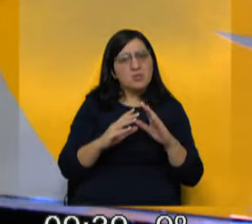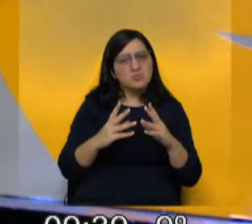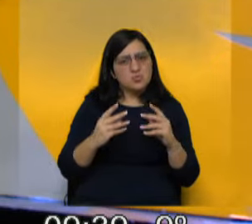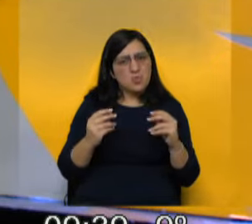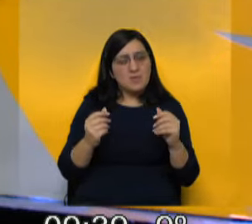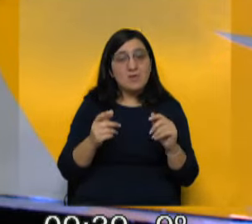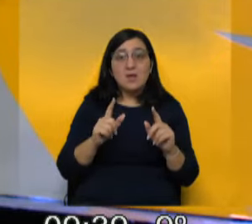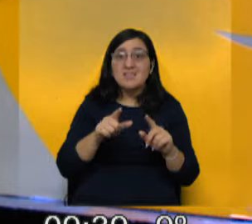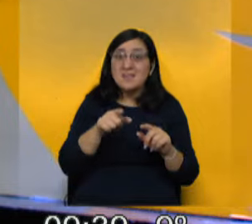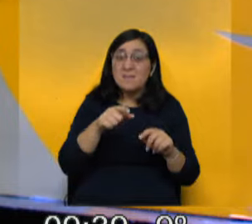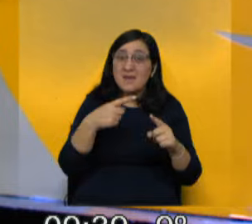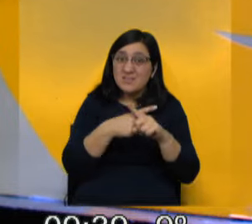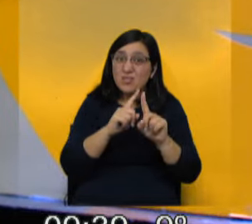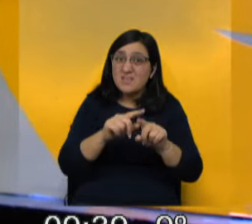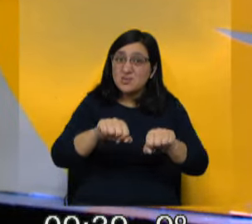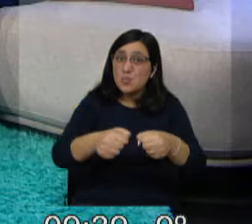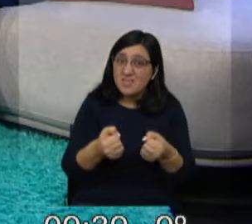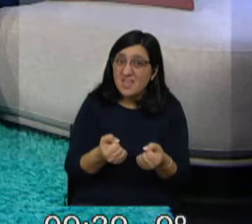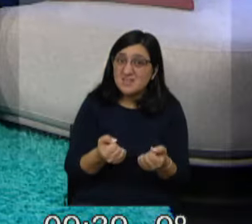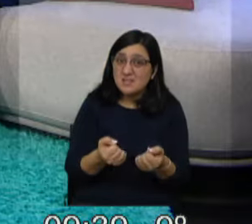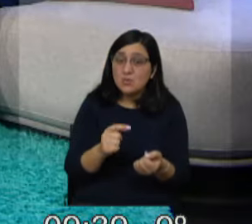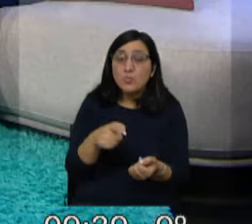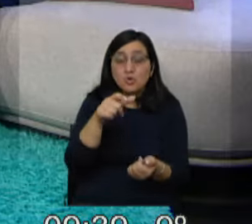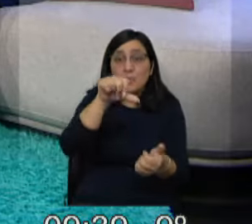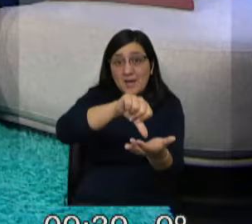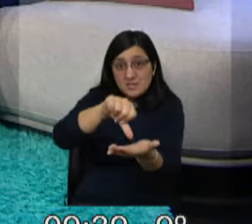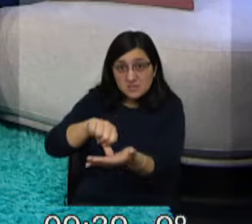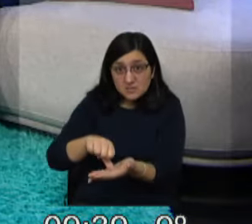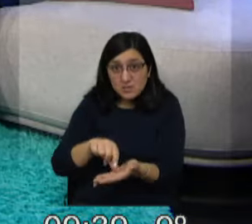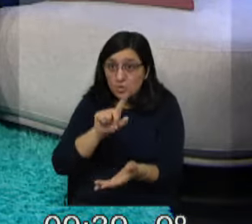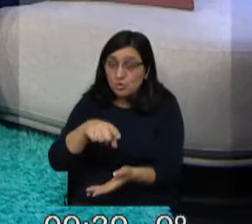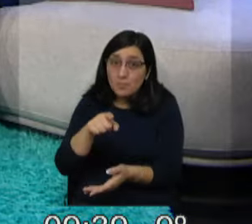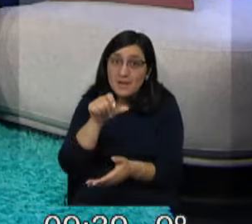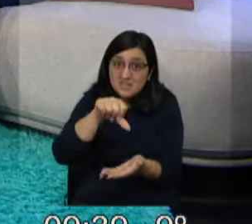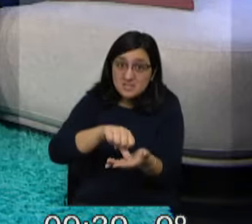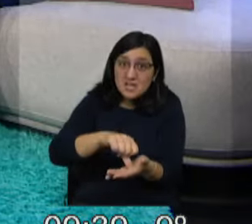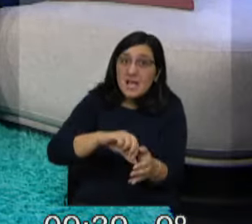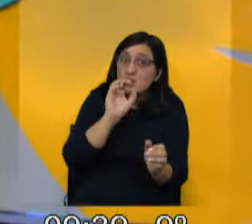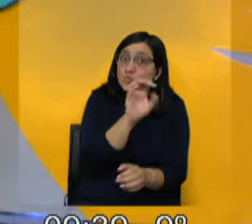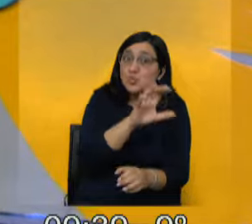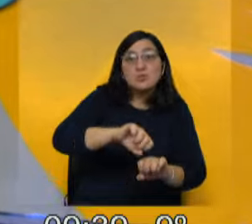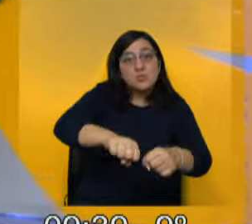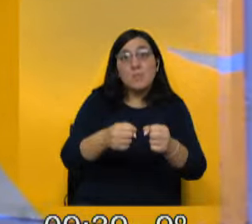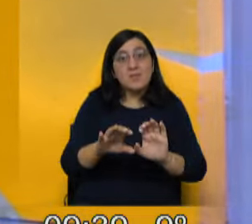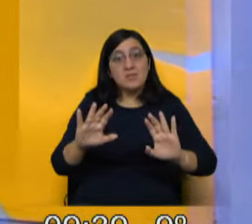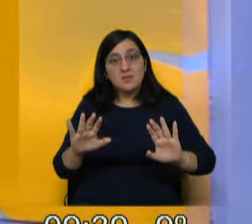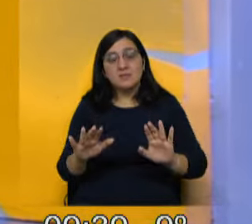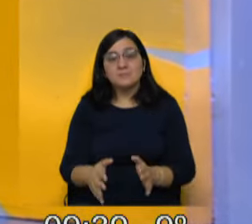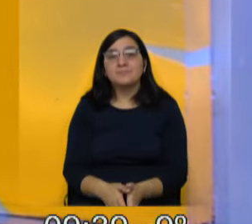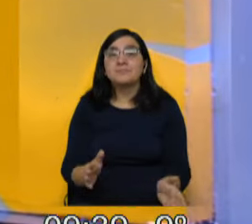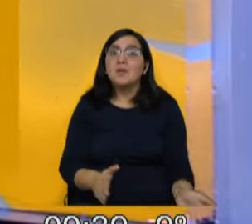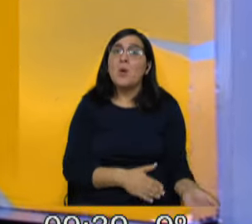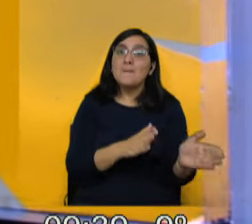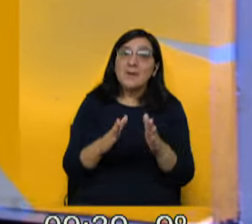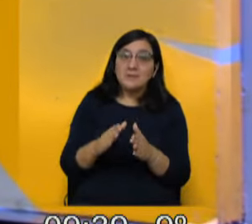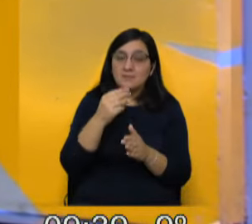suspendido el partido inmediatamente. Como pasa en otro lugar del mundo. Antes de que empezara, como en cualquier lugar. Pero eso por un lado era mi descarga, pero aparte de